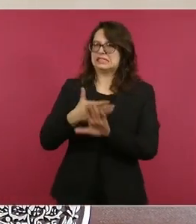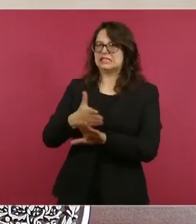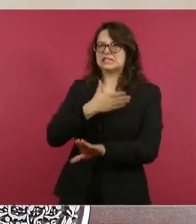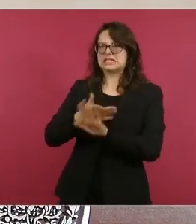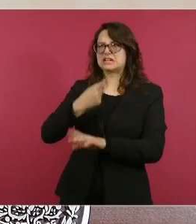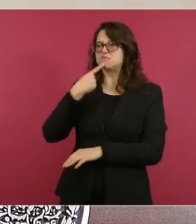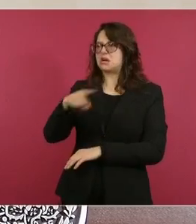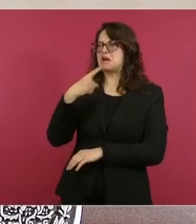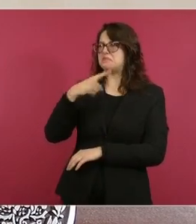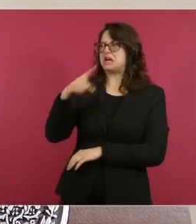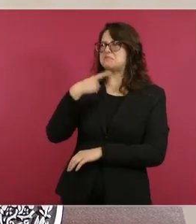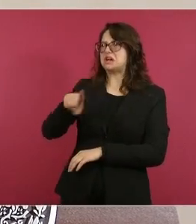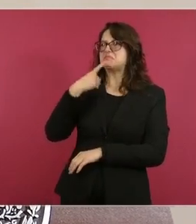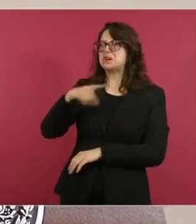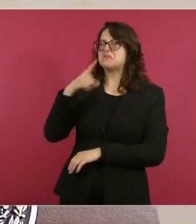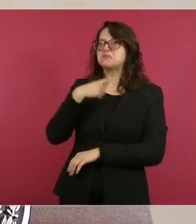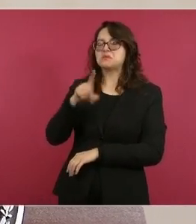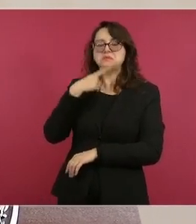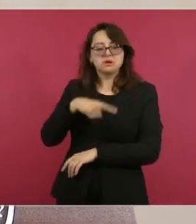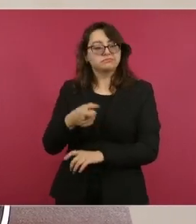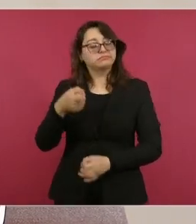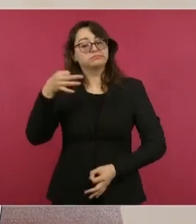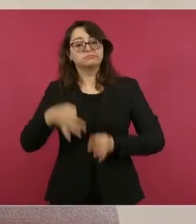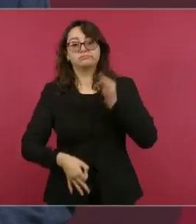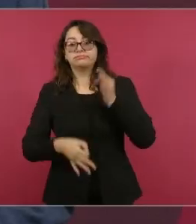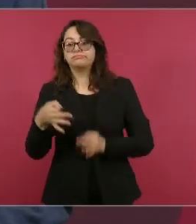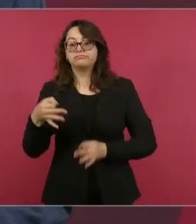pública más importante del mundo.